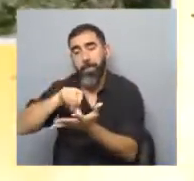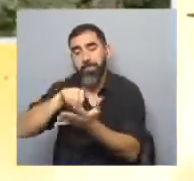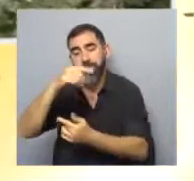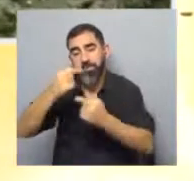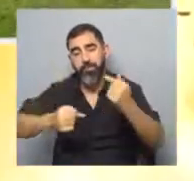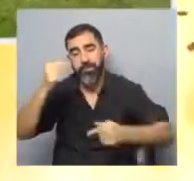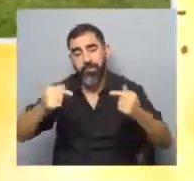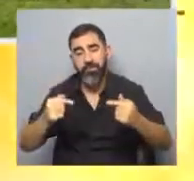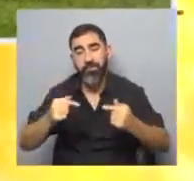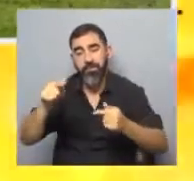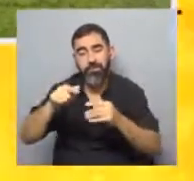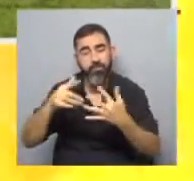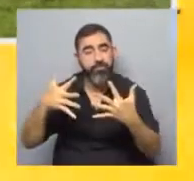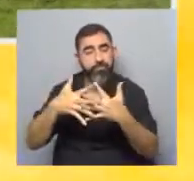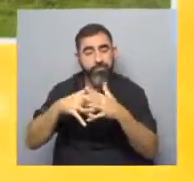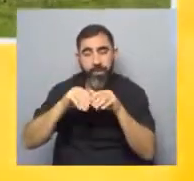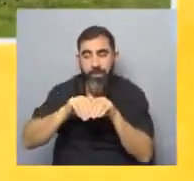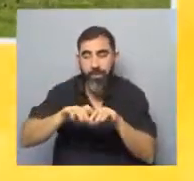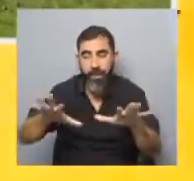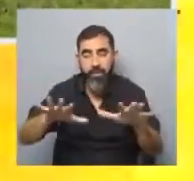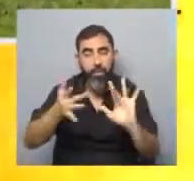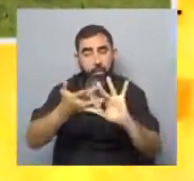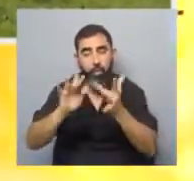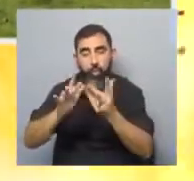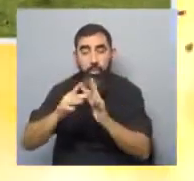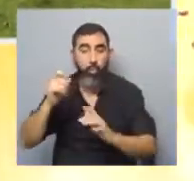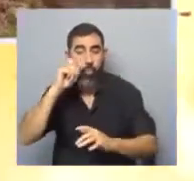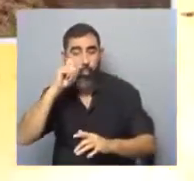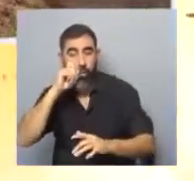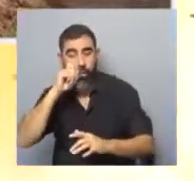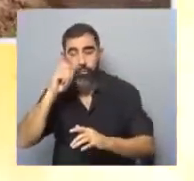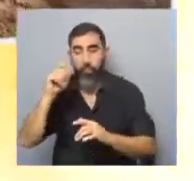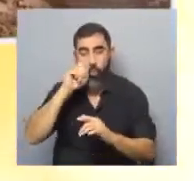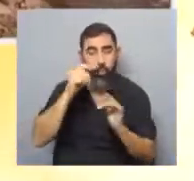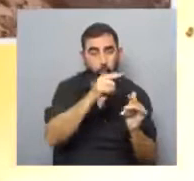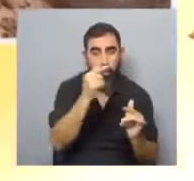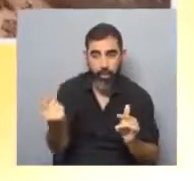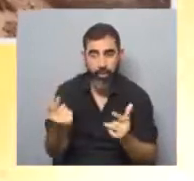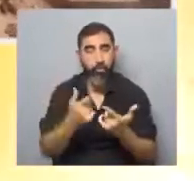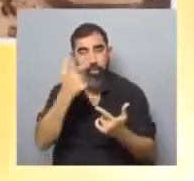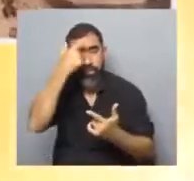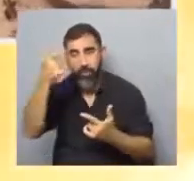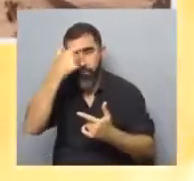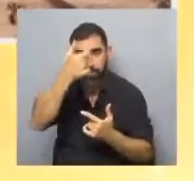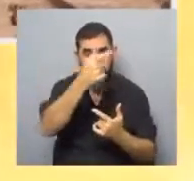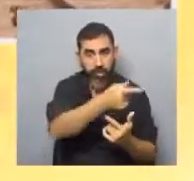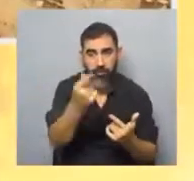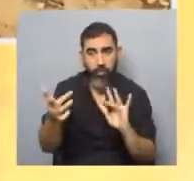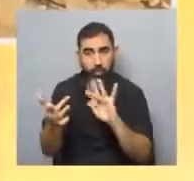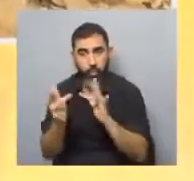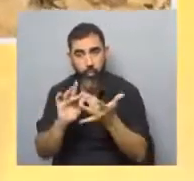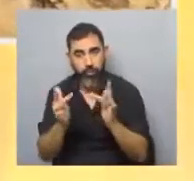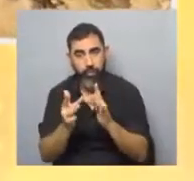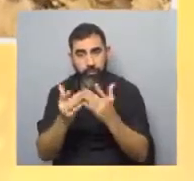Entonces, esa red de conectores entre el sector turismo con el sector turismo, científicos con científicos,